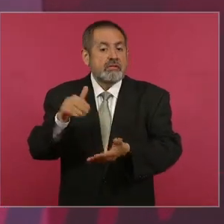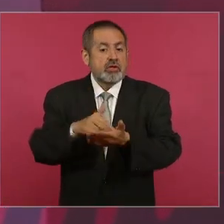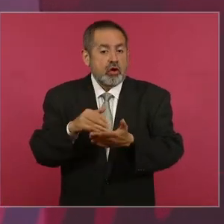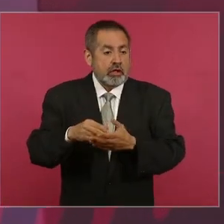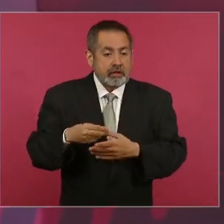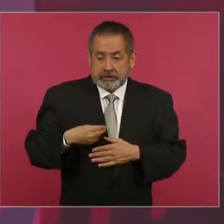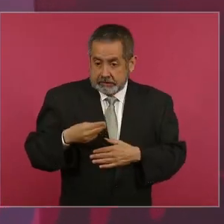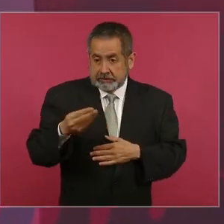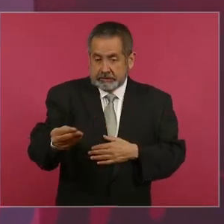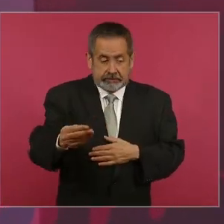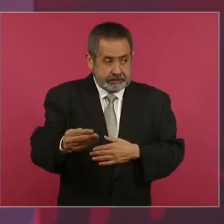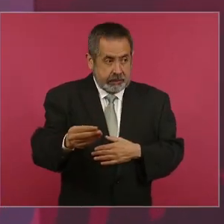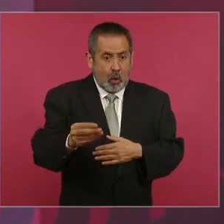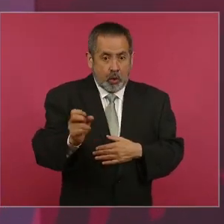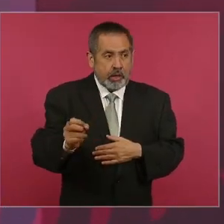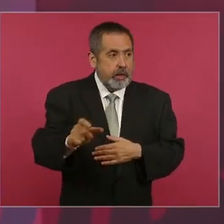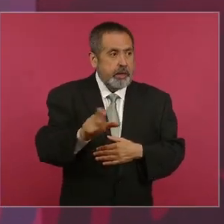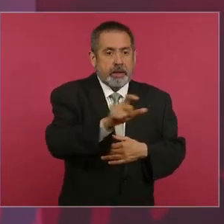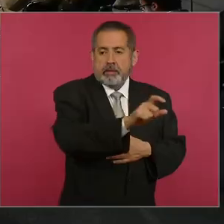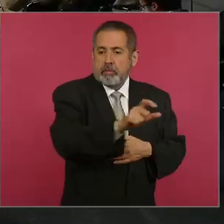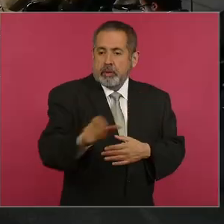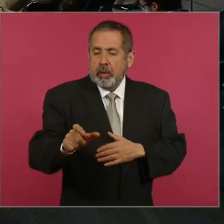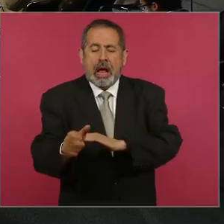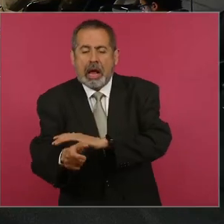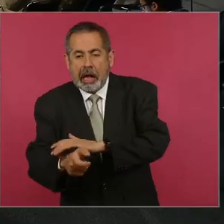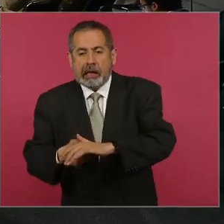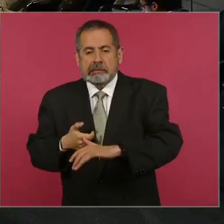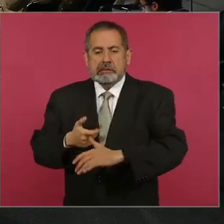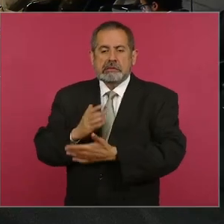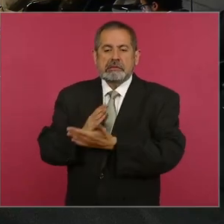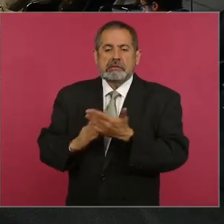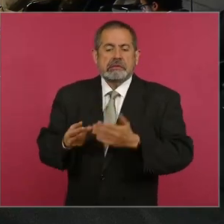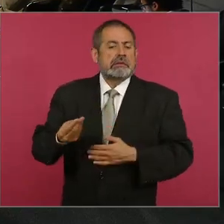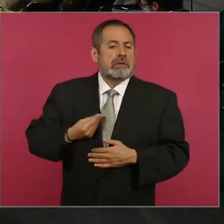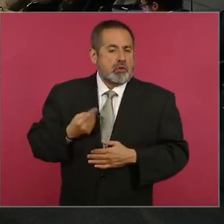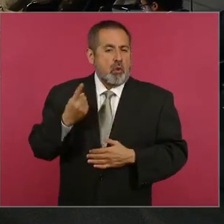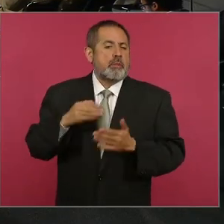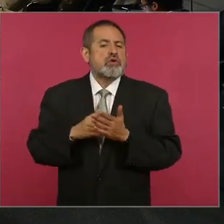eran 10 millones, un millón.